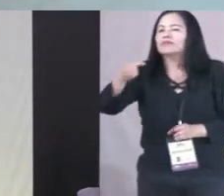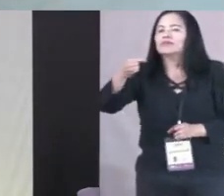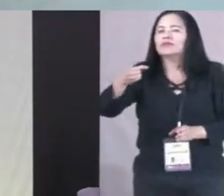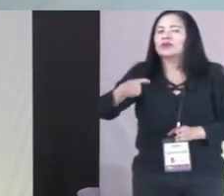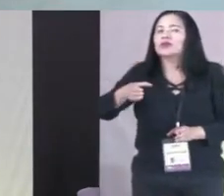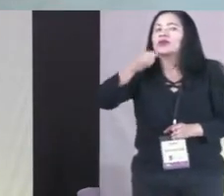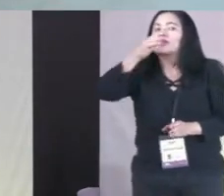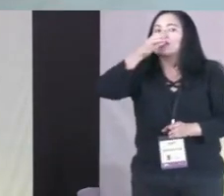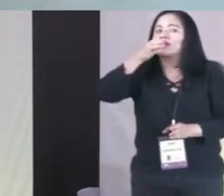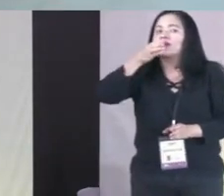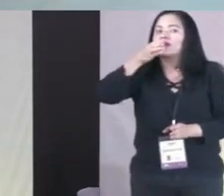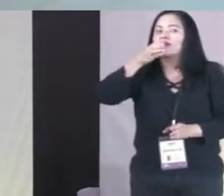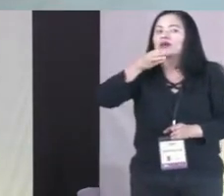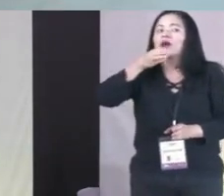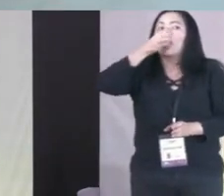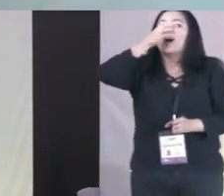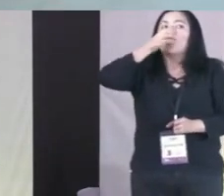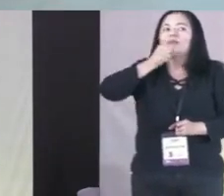último suspiro, y ahí ve el alma.